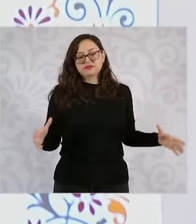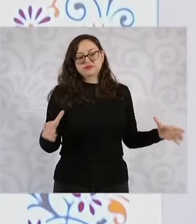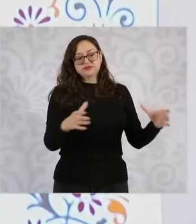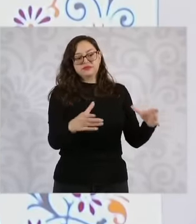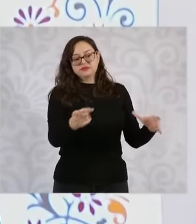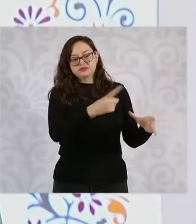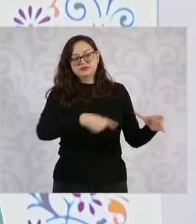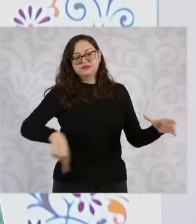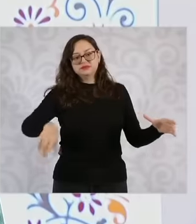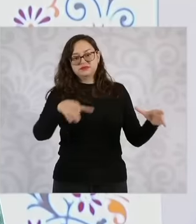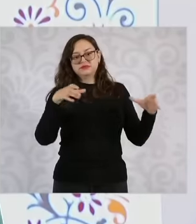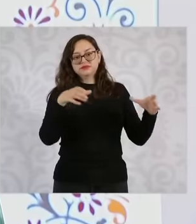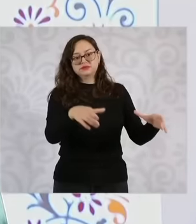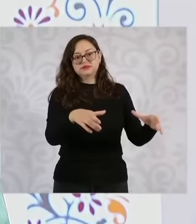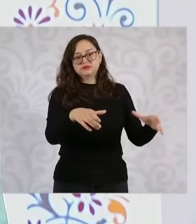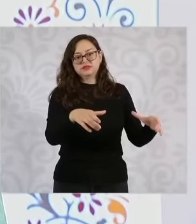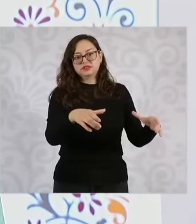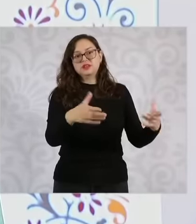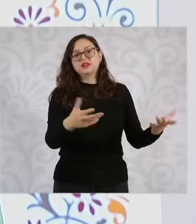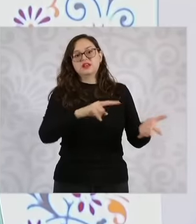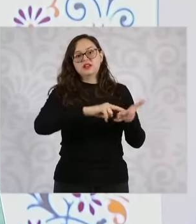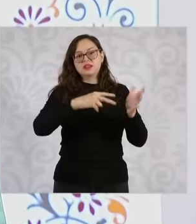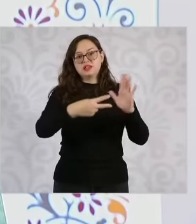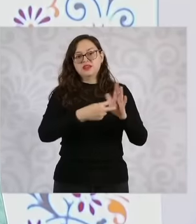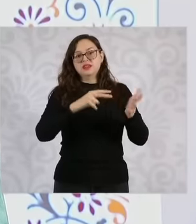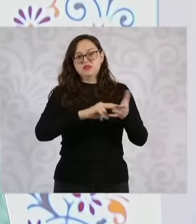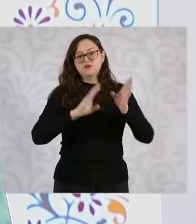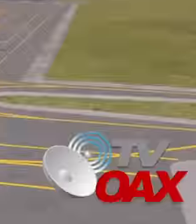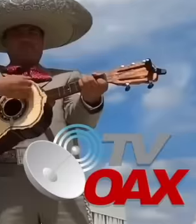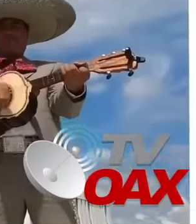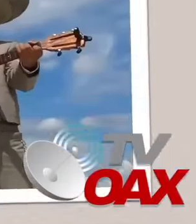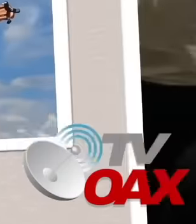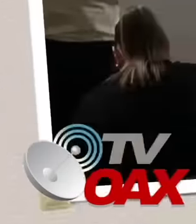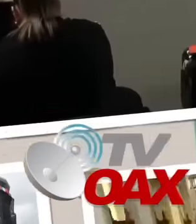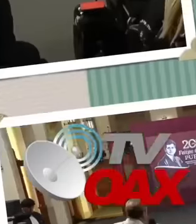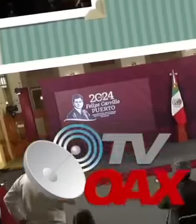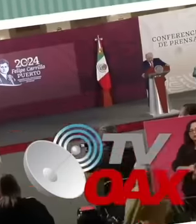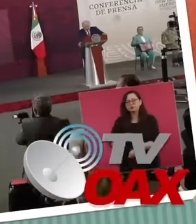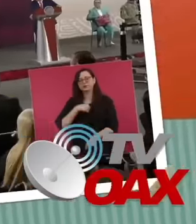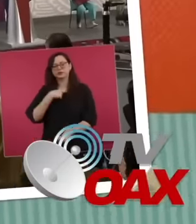agrupamiento Felipe Ángeles de Ingenieros Militares.